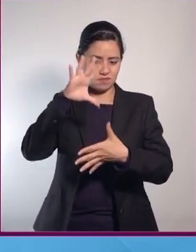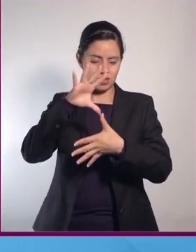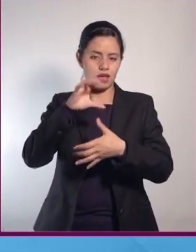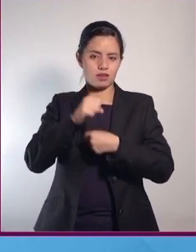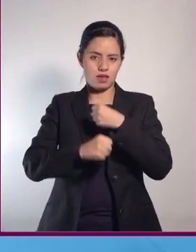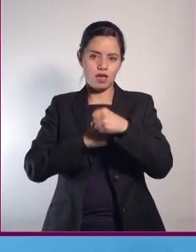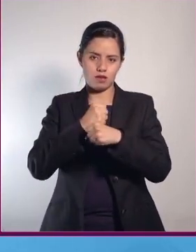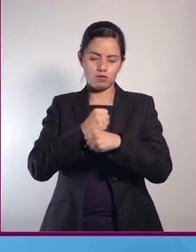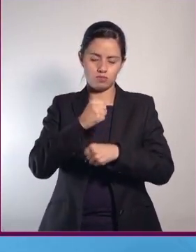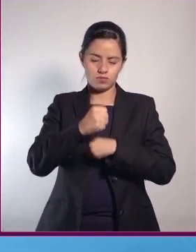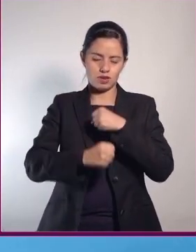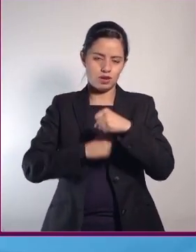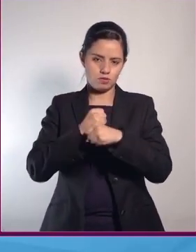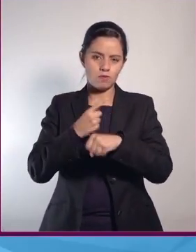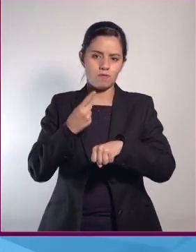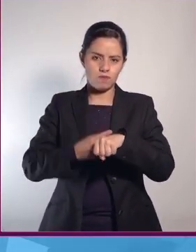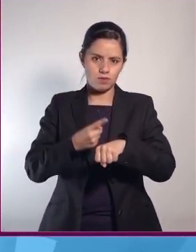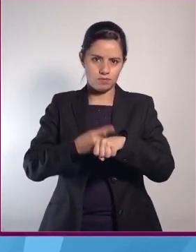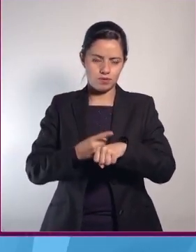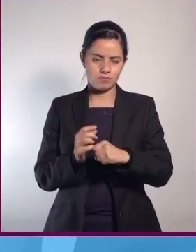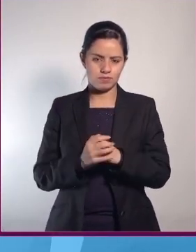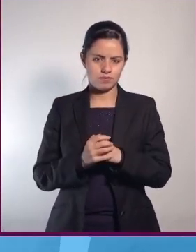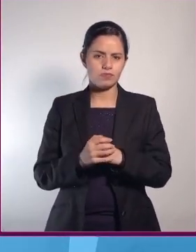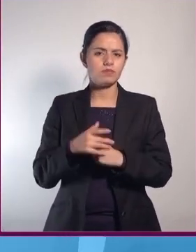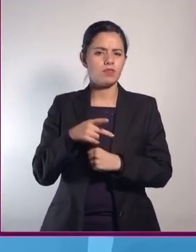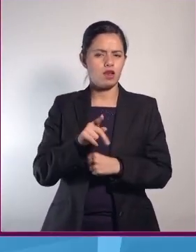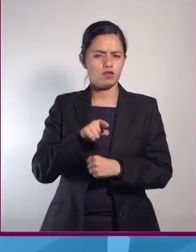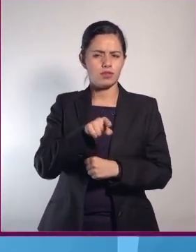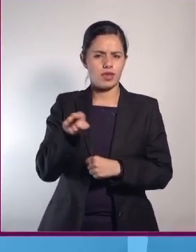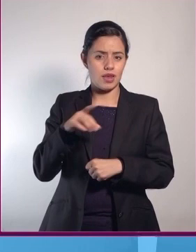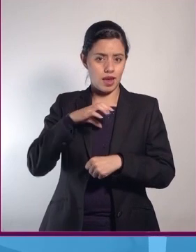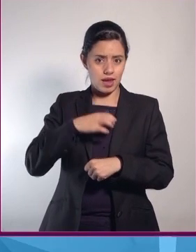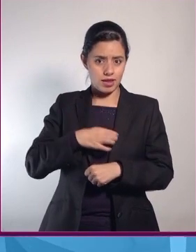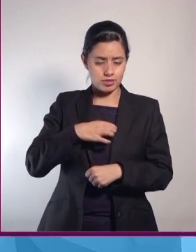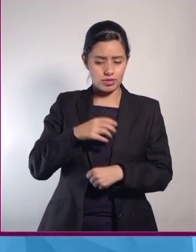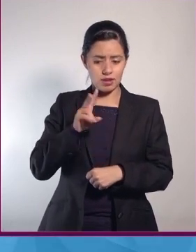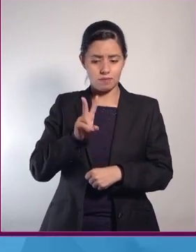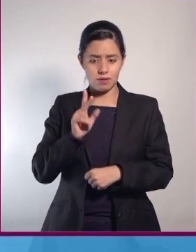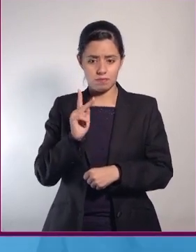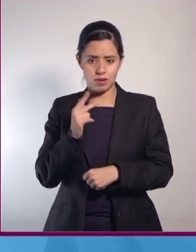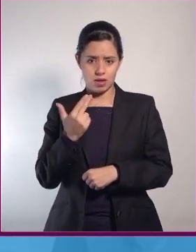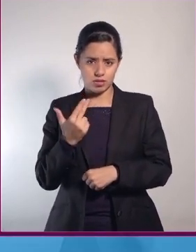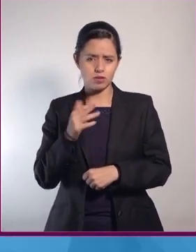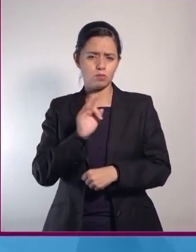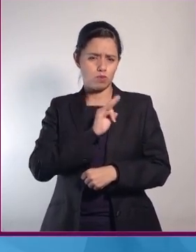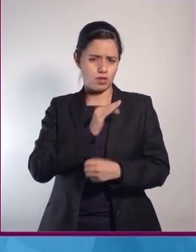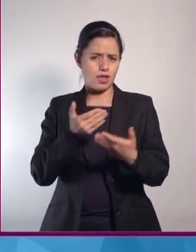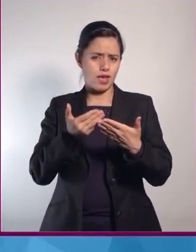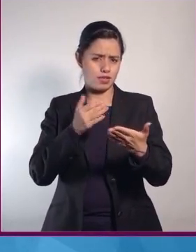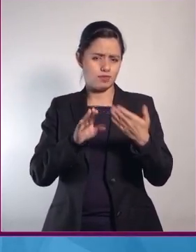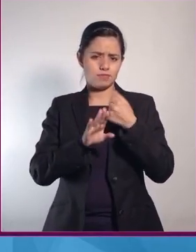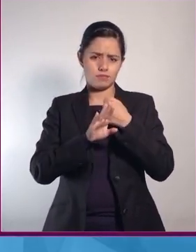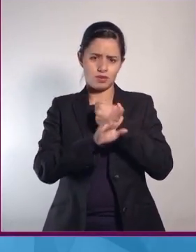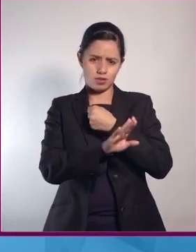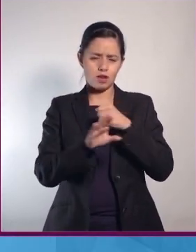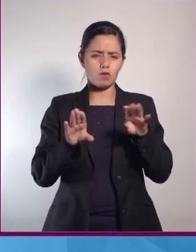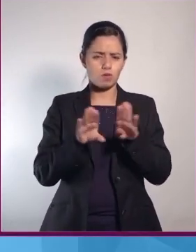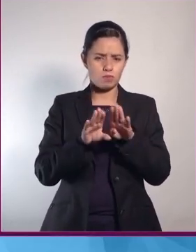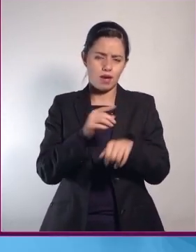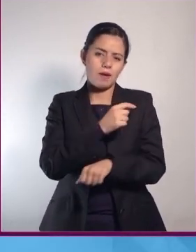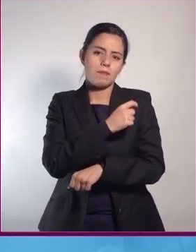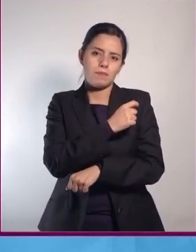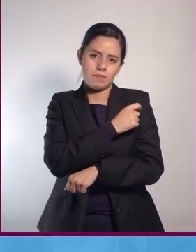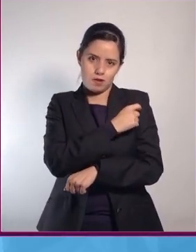año. Sin embargo, la mayoría de los casos de cáncer cérvico-uterino se pueden evitar si vacunamos contra el VPH, porque el